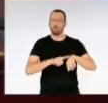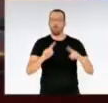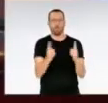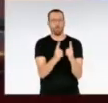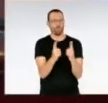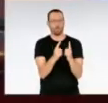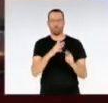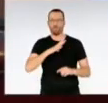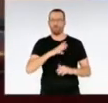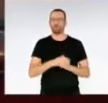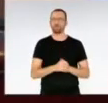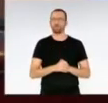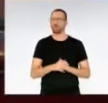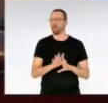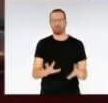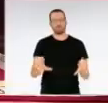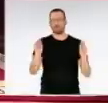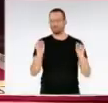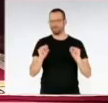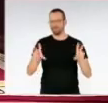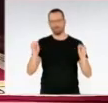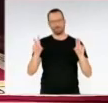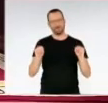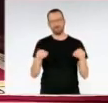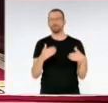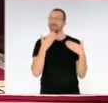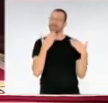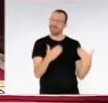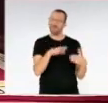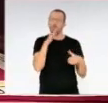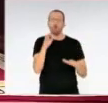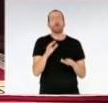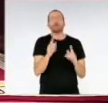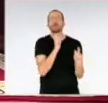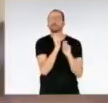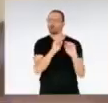tiempo. Sí, sí, bueno, no, acabo. Bueno, pues, efectivamente, porque estas son entrevistas muy